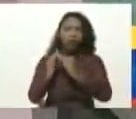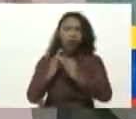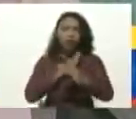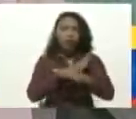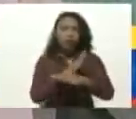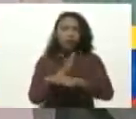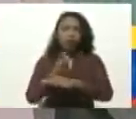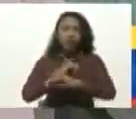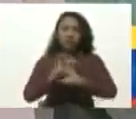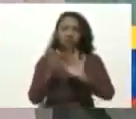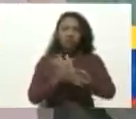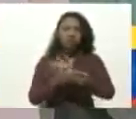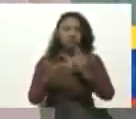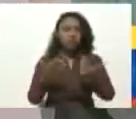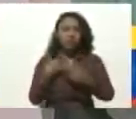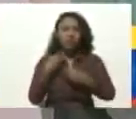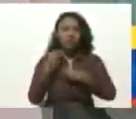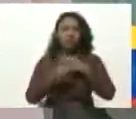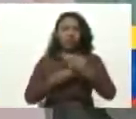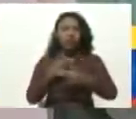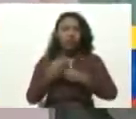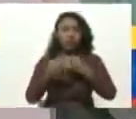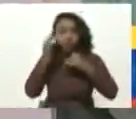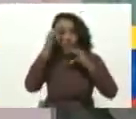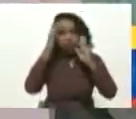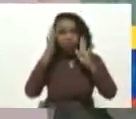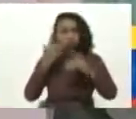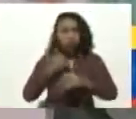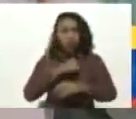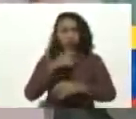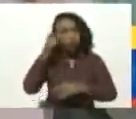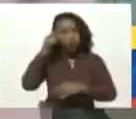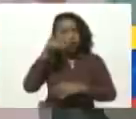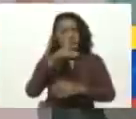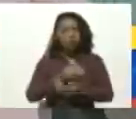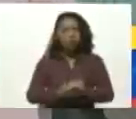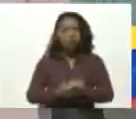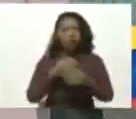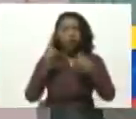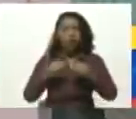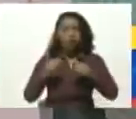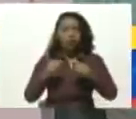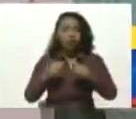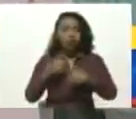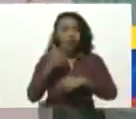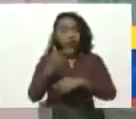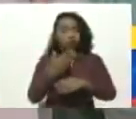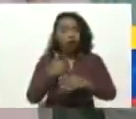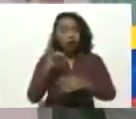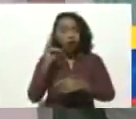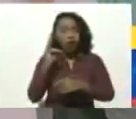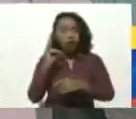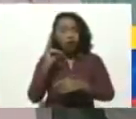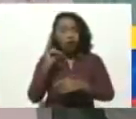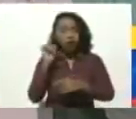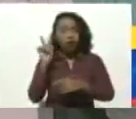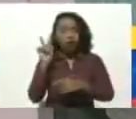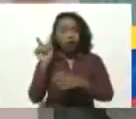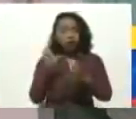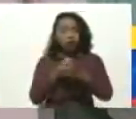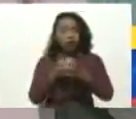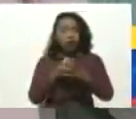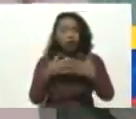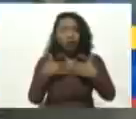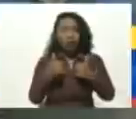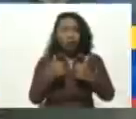con la finalidad de nosotros garantizar la atención de nuestra población. Desde aquí cuente usted, ciudadano presidente, con este equipo de